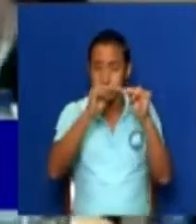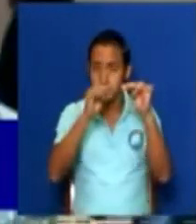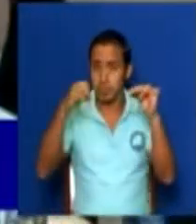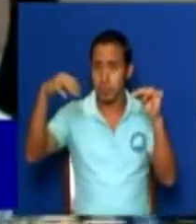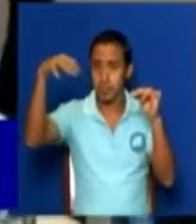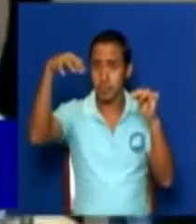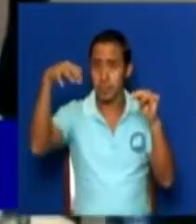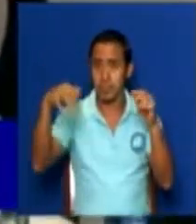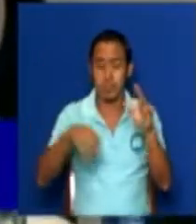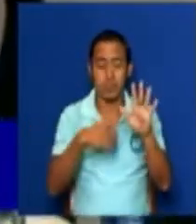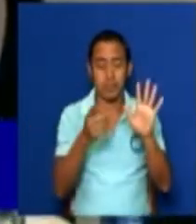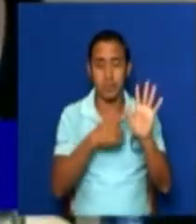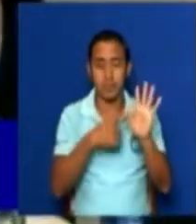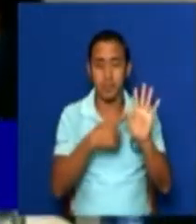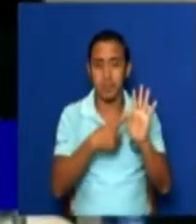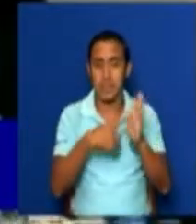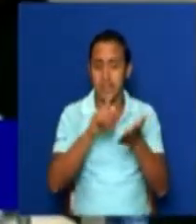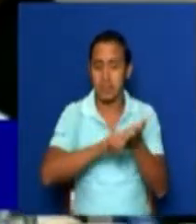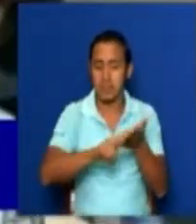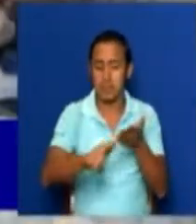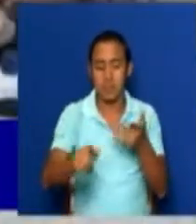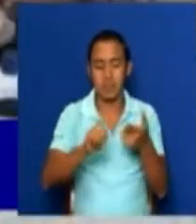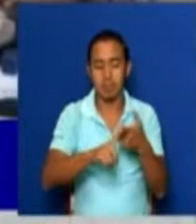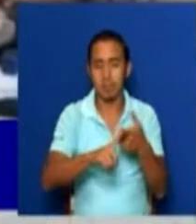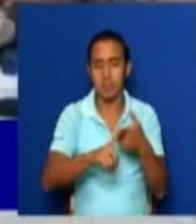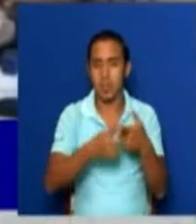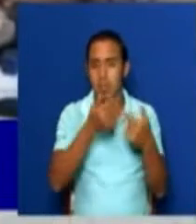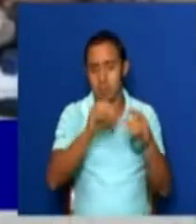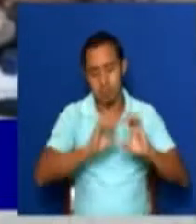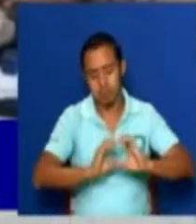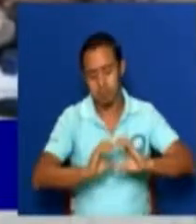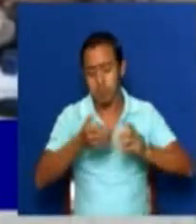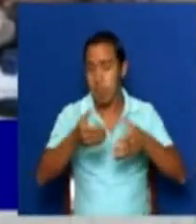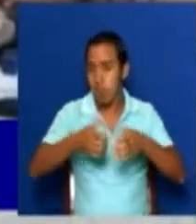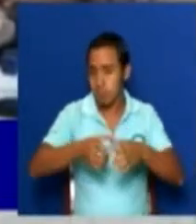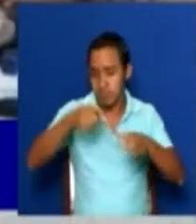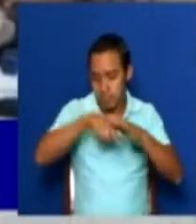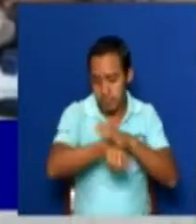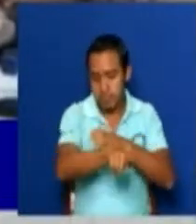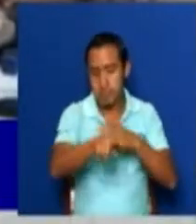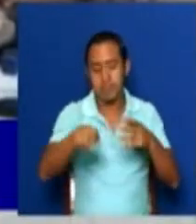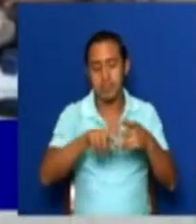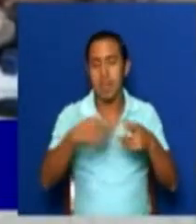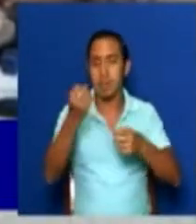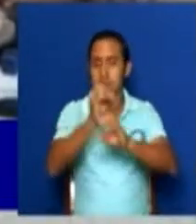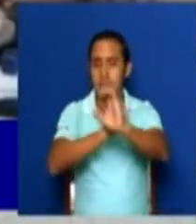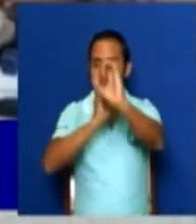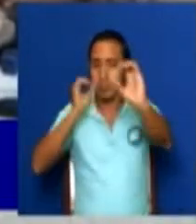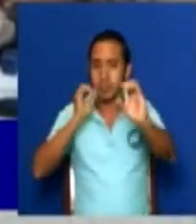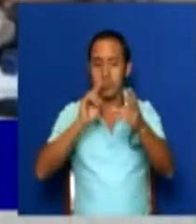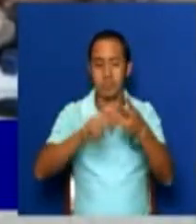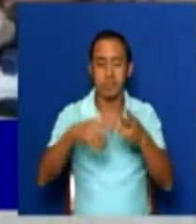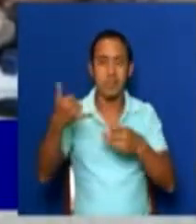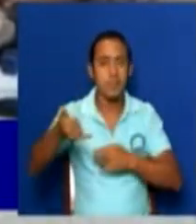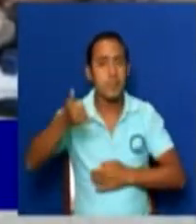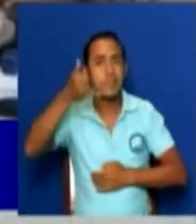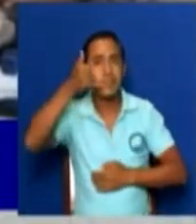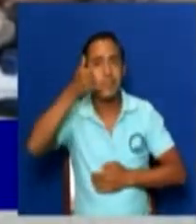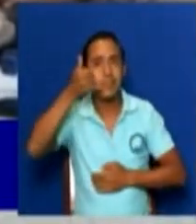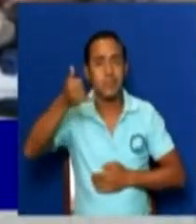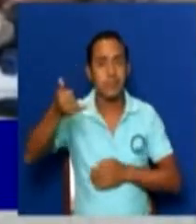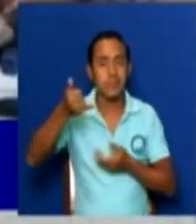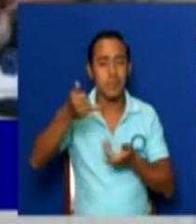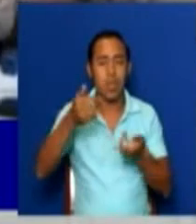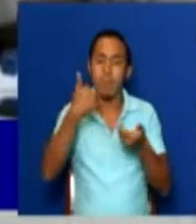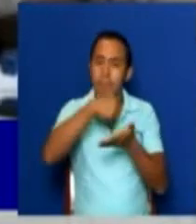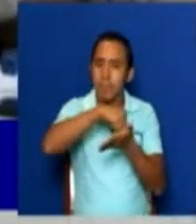energía, saneamiento, alcantarillado, transporte, comunicaciones. Esto está